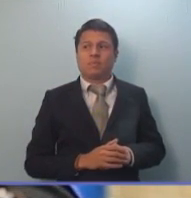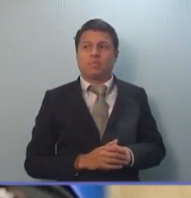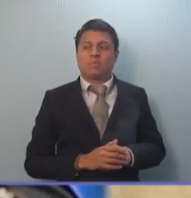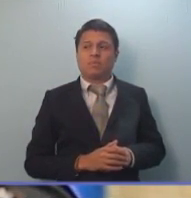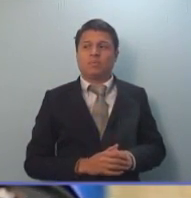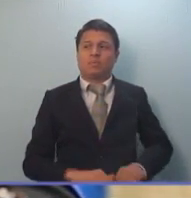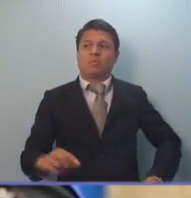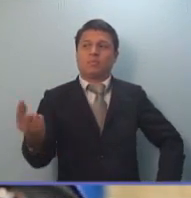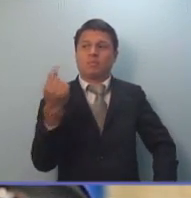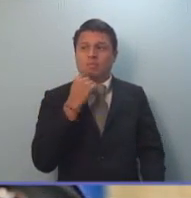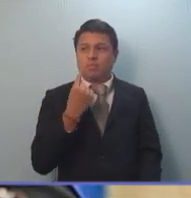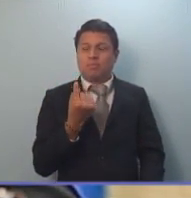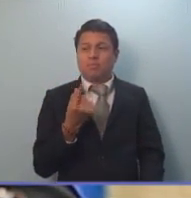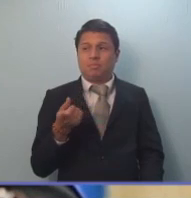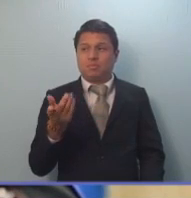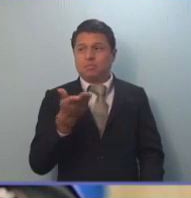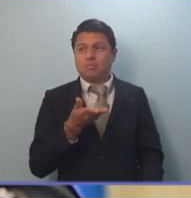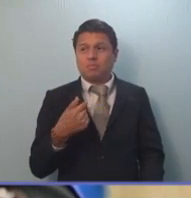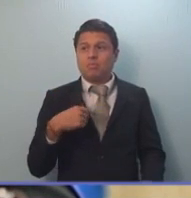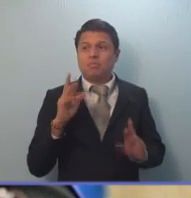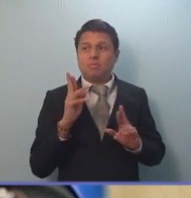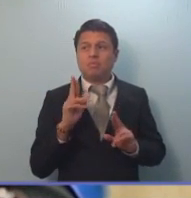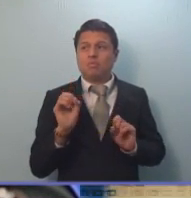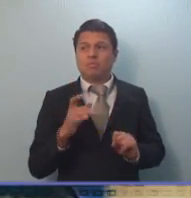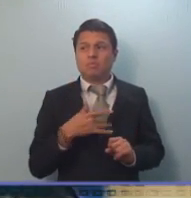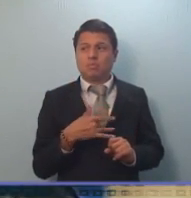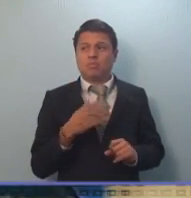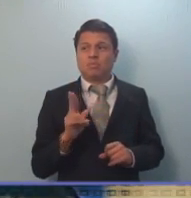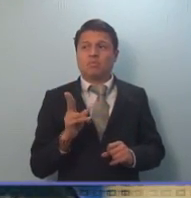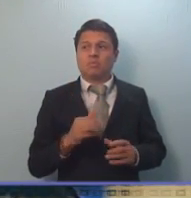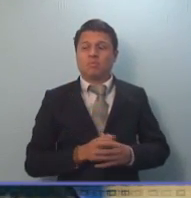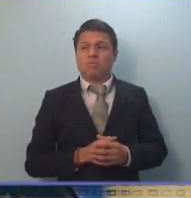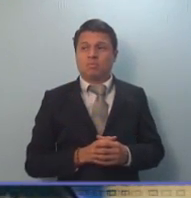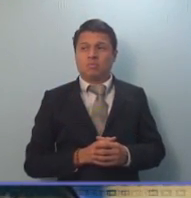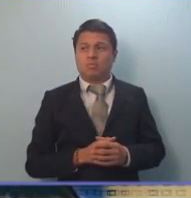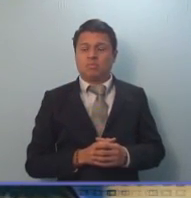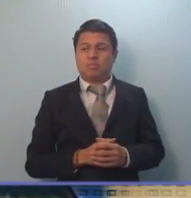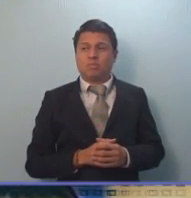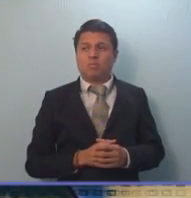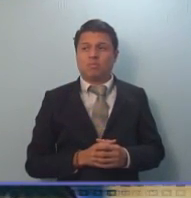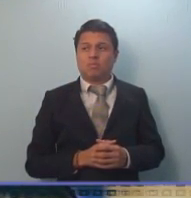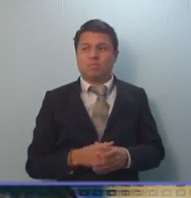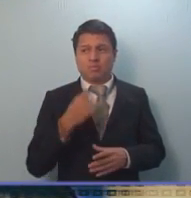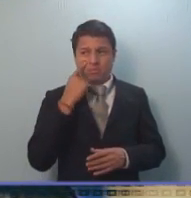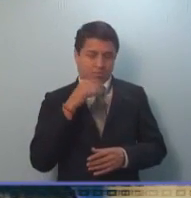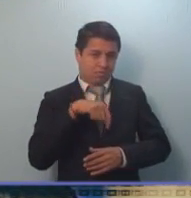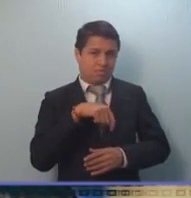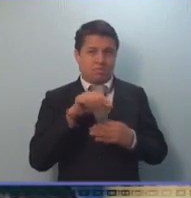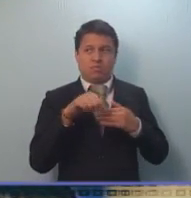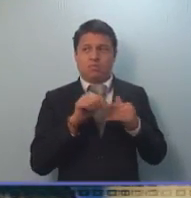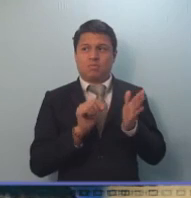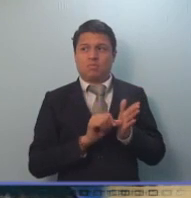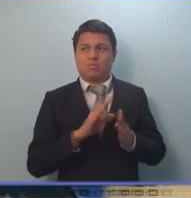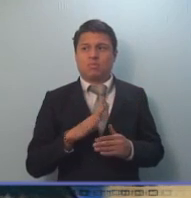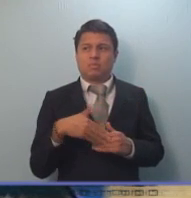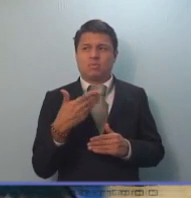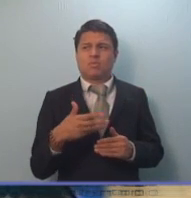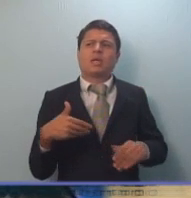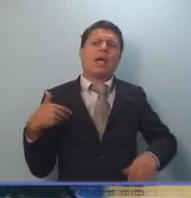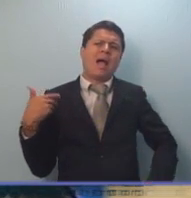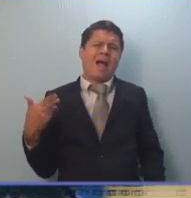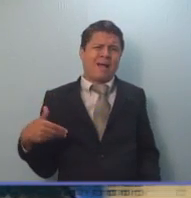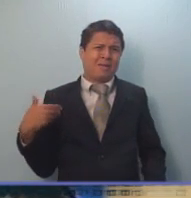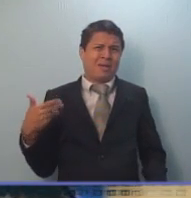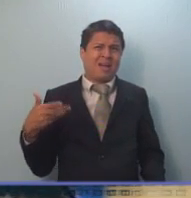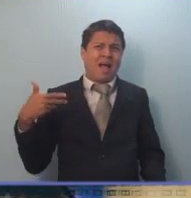Hay quienes están por ahí que pues, yo esperaría que sientan lo mismo. De ver que aquí en el Parlamento, después de tantos años